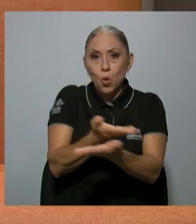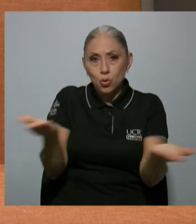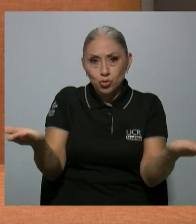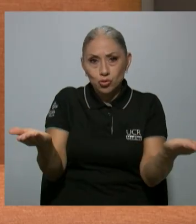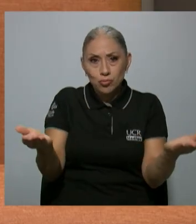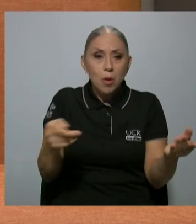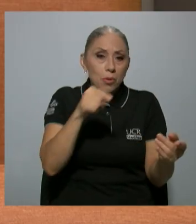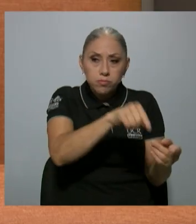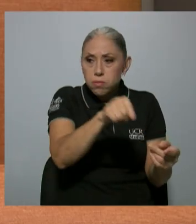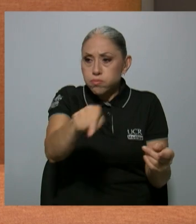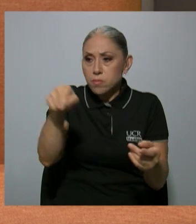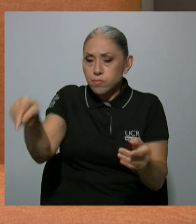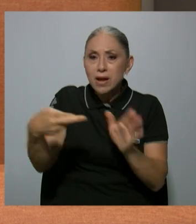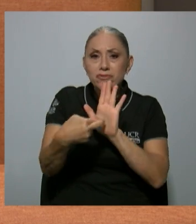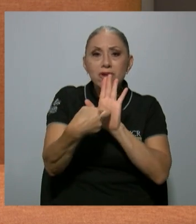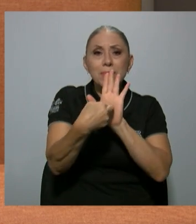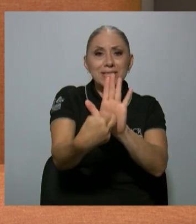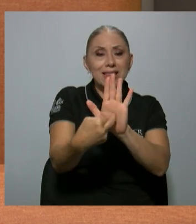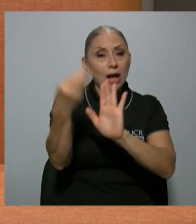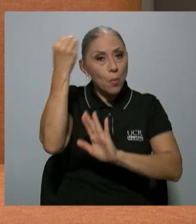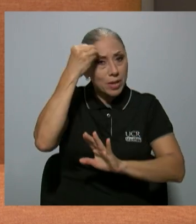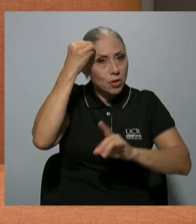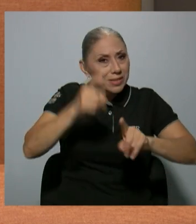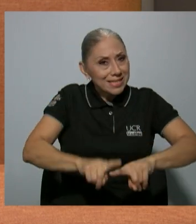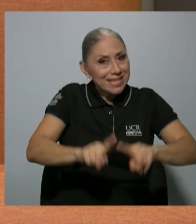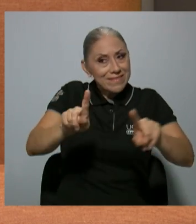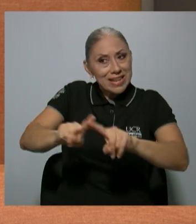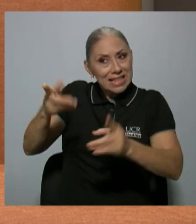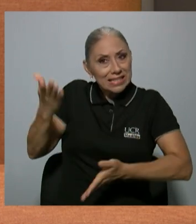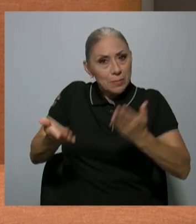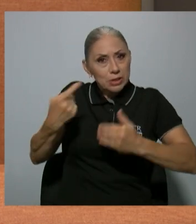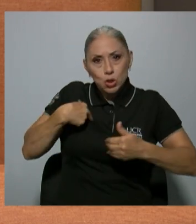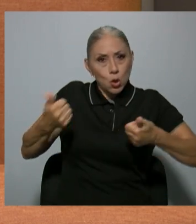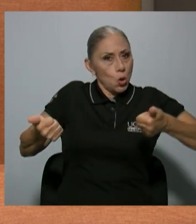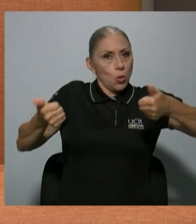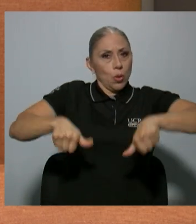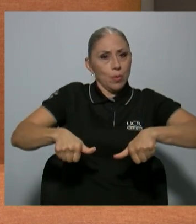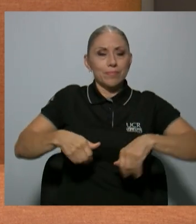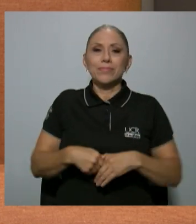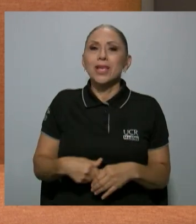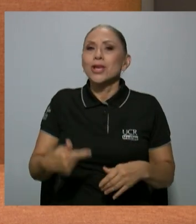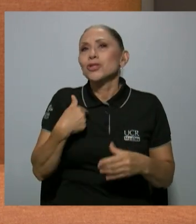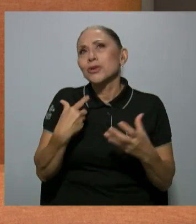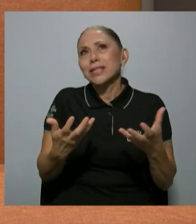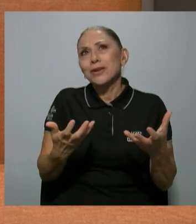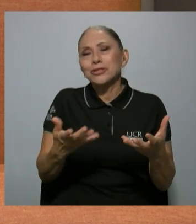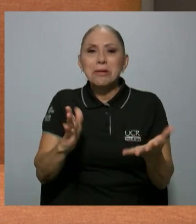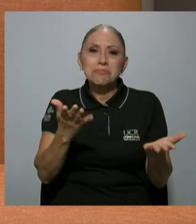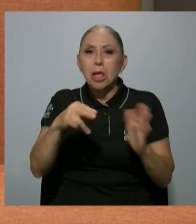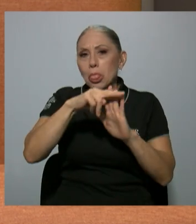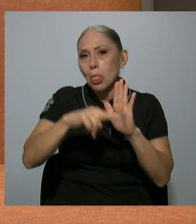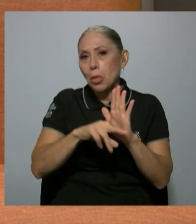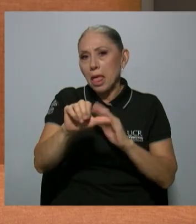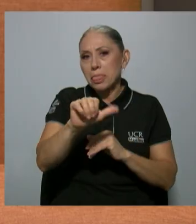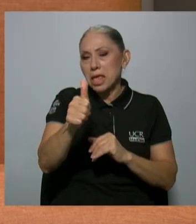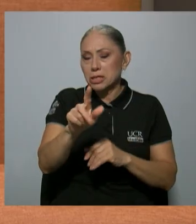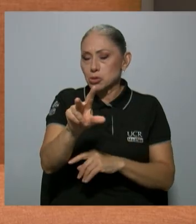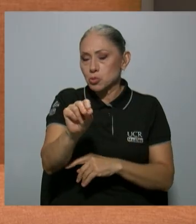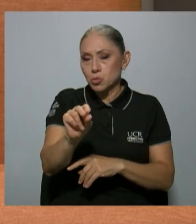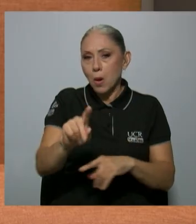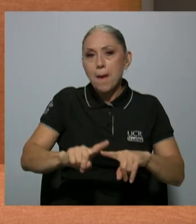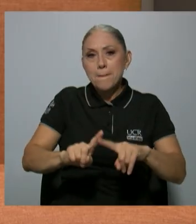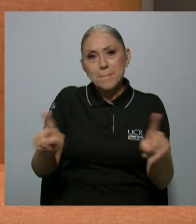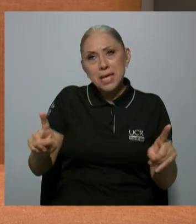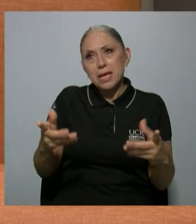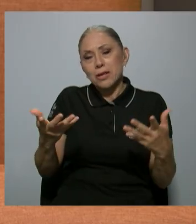distintas posiciones con las que tal vez no comparto. Y yo sí quisiera que se eleve, tal vez no un 10, no le voy a dar un 10, pero sí quisiera pues llegar lo